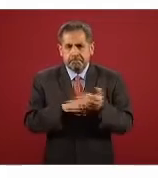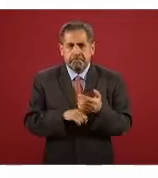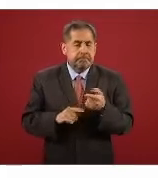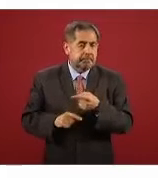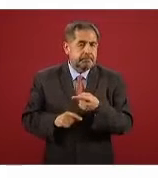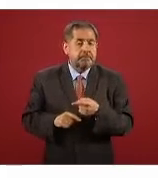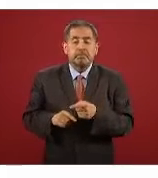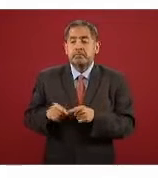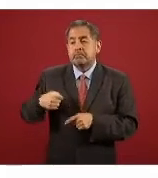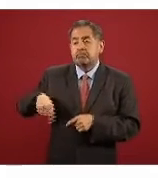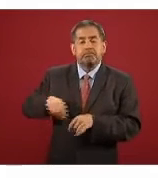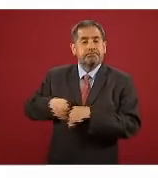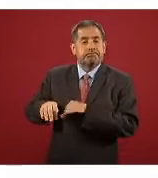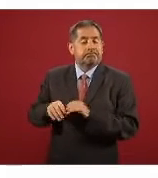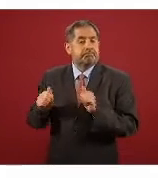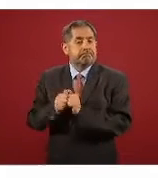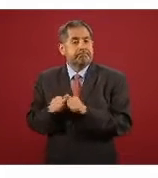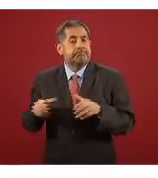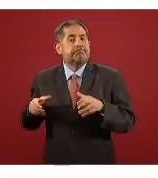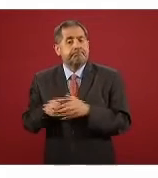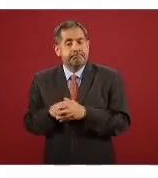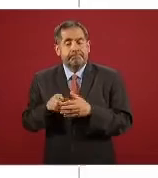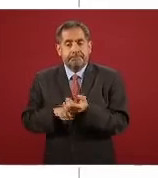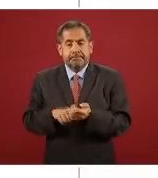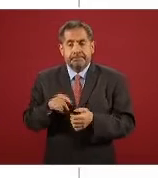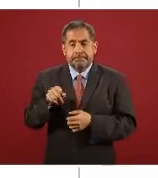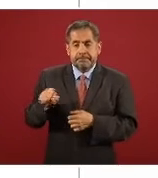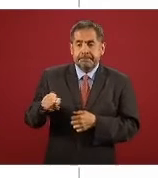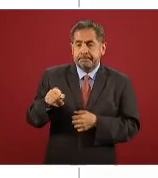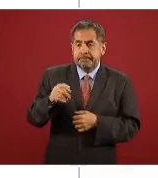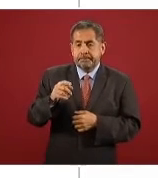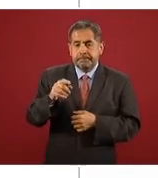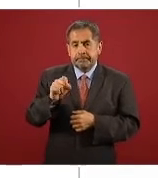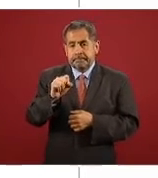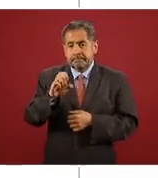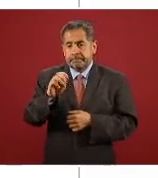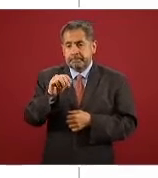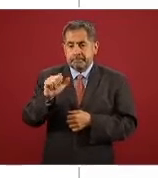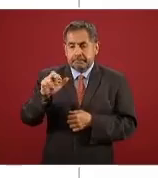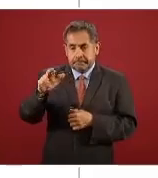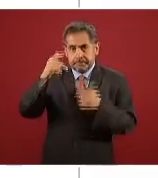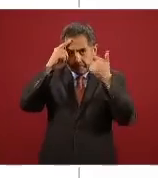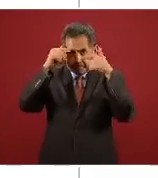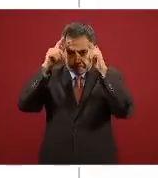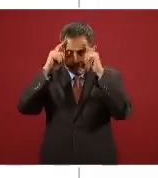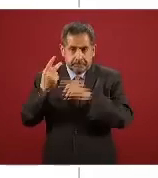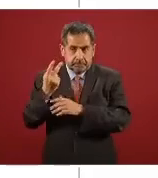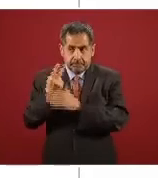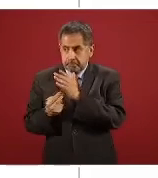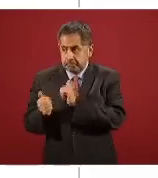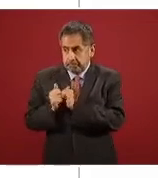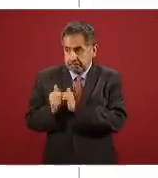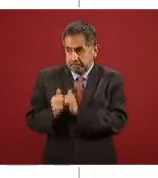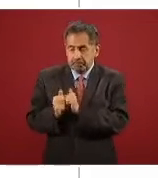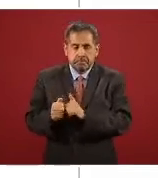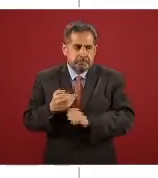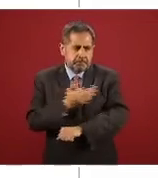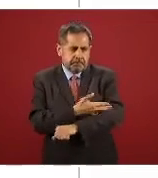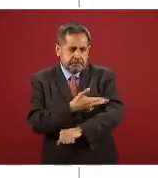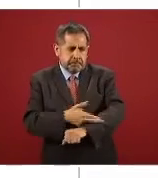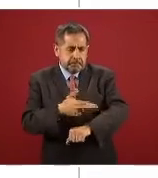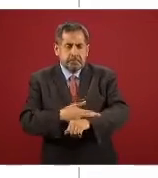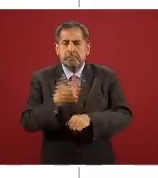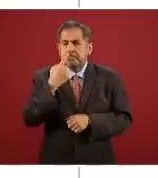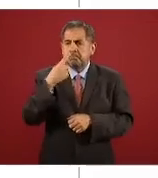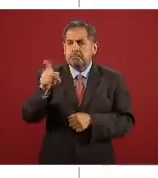con la Secretaría de Marina y que se encuentra en este momento en proceso penal.